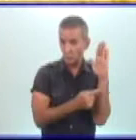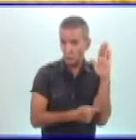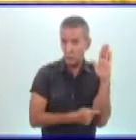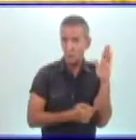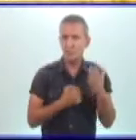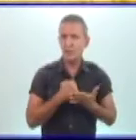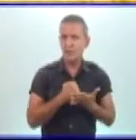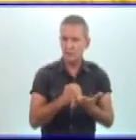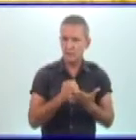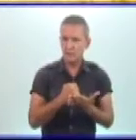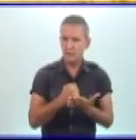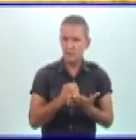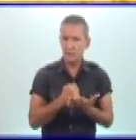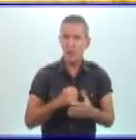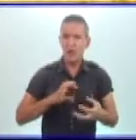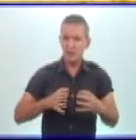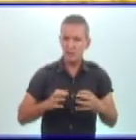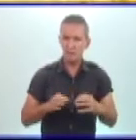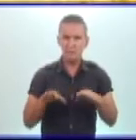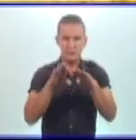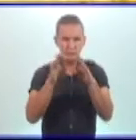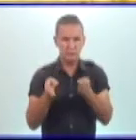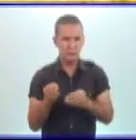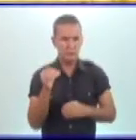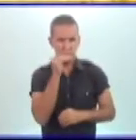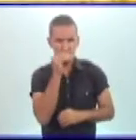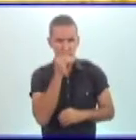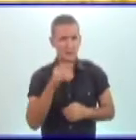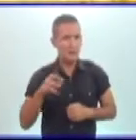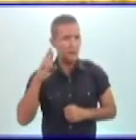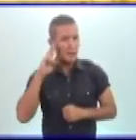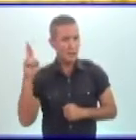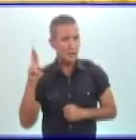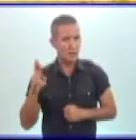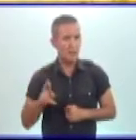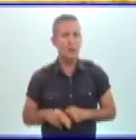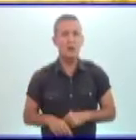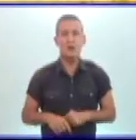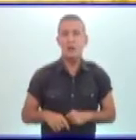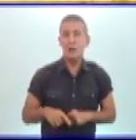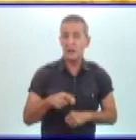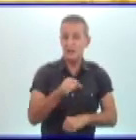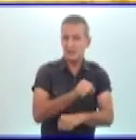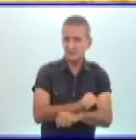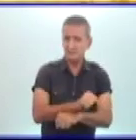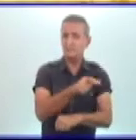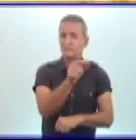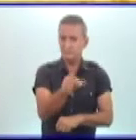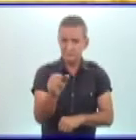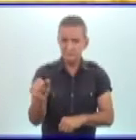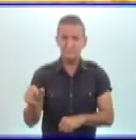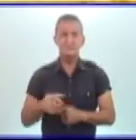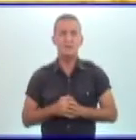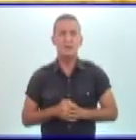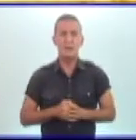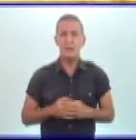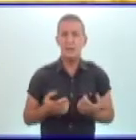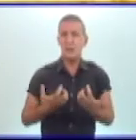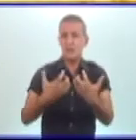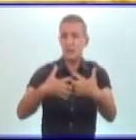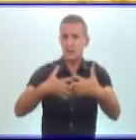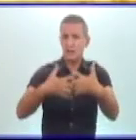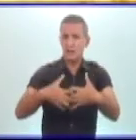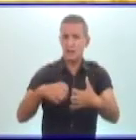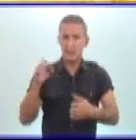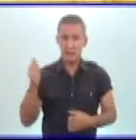conformación del mundo moderno. Recuerdo que me estoy refiriendo a la trata de esclavos, la factoría en Asia y el sistema de